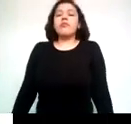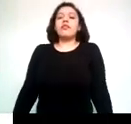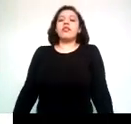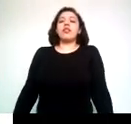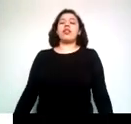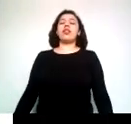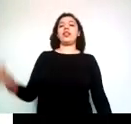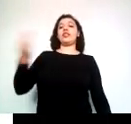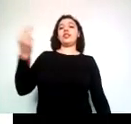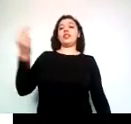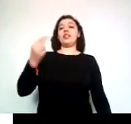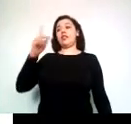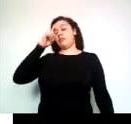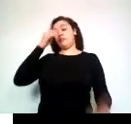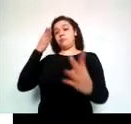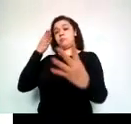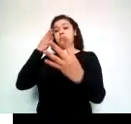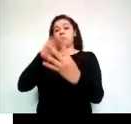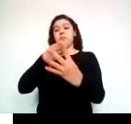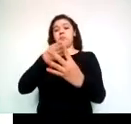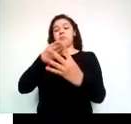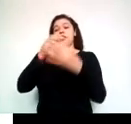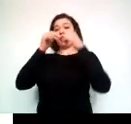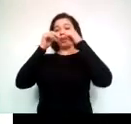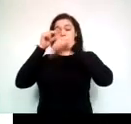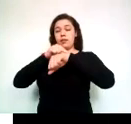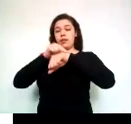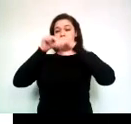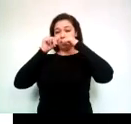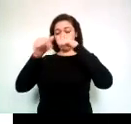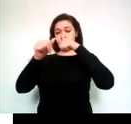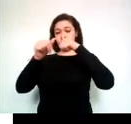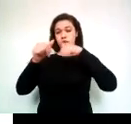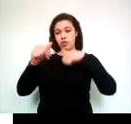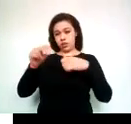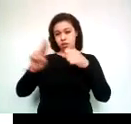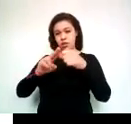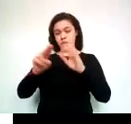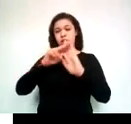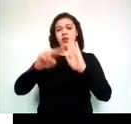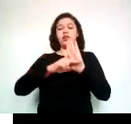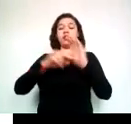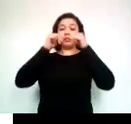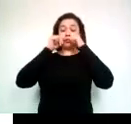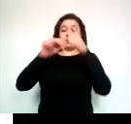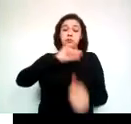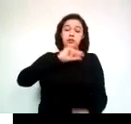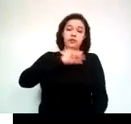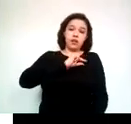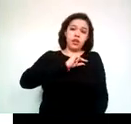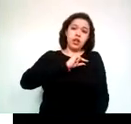canalizarlo a atención médica. La norma nos dice que puede ser a una atención médica privada o a